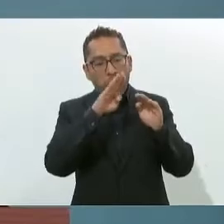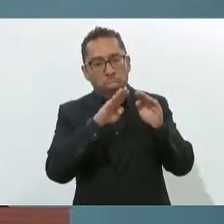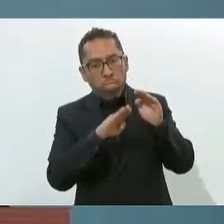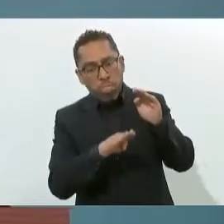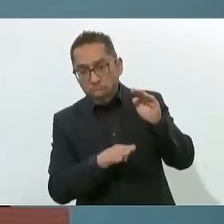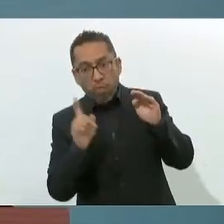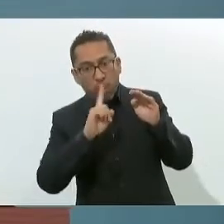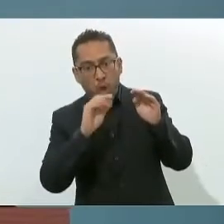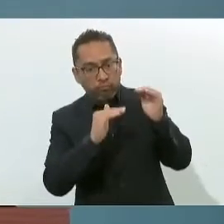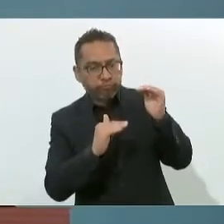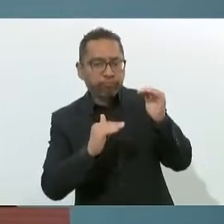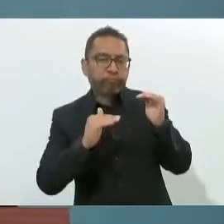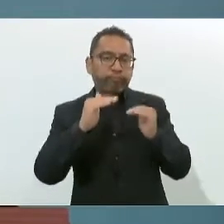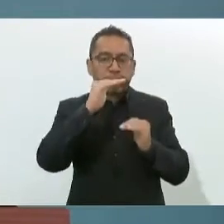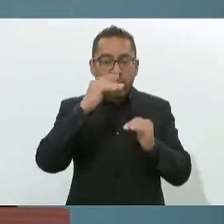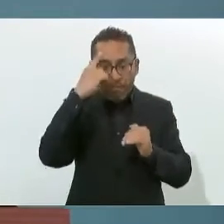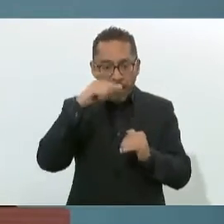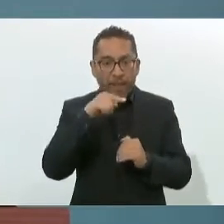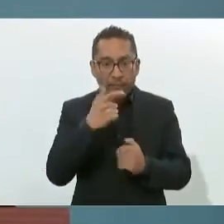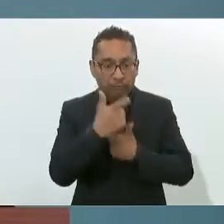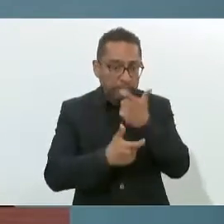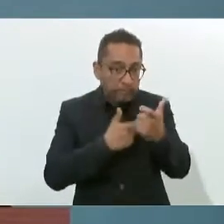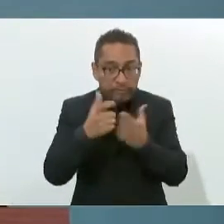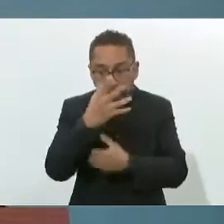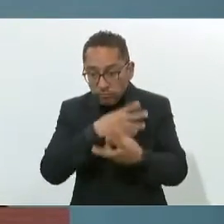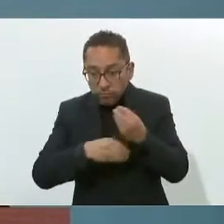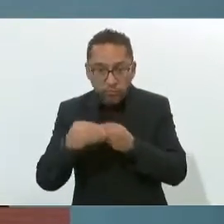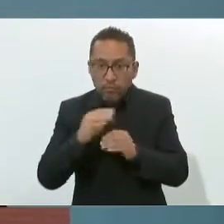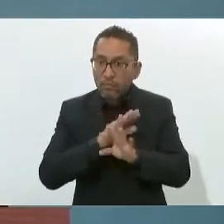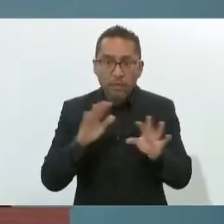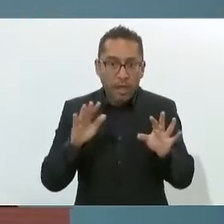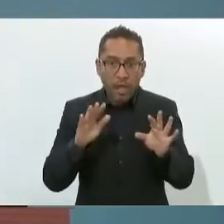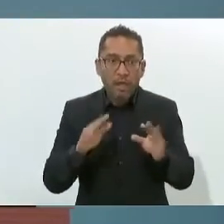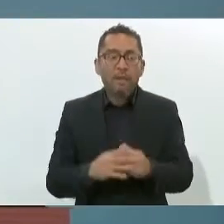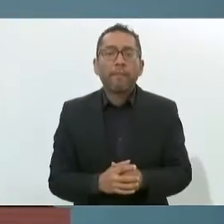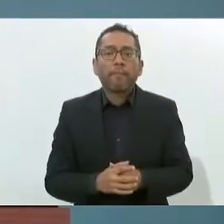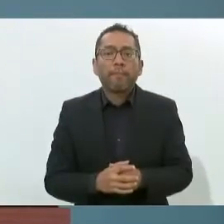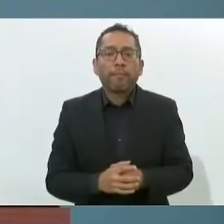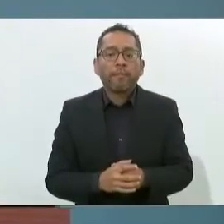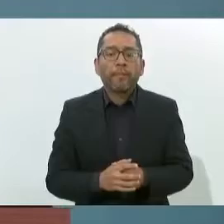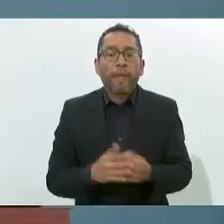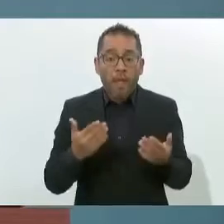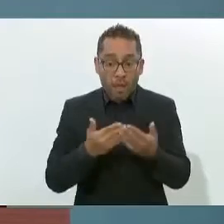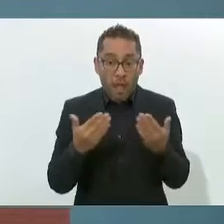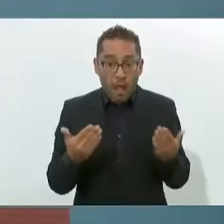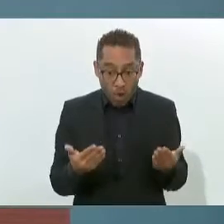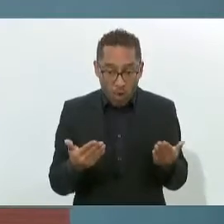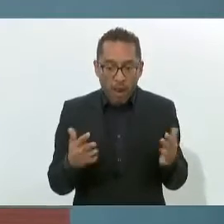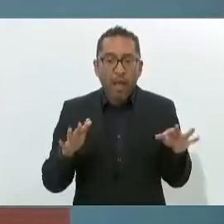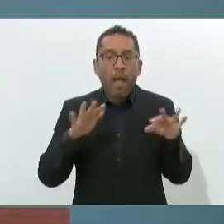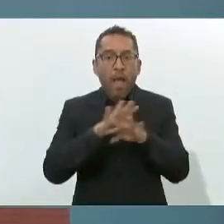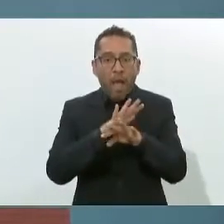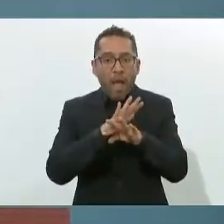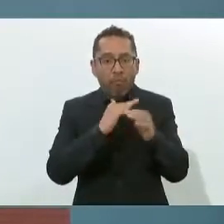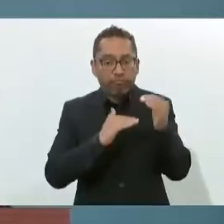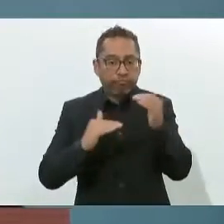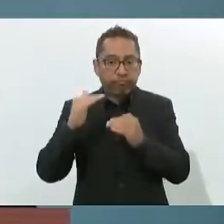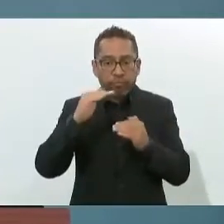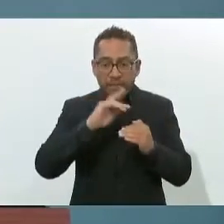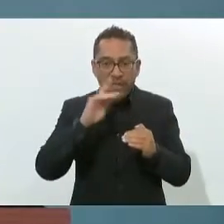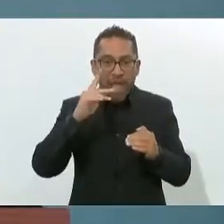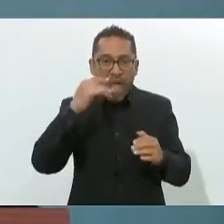caer en lo económico, sino salir de el